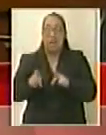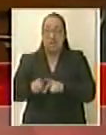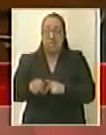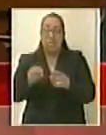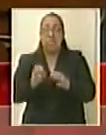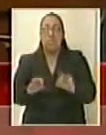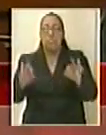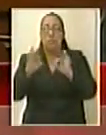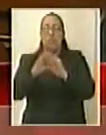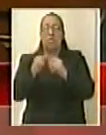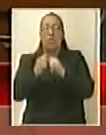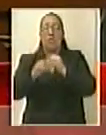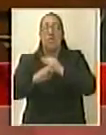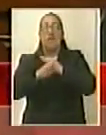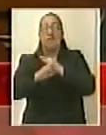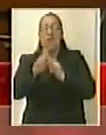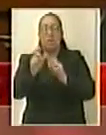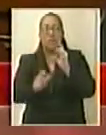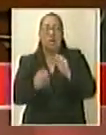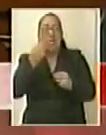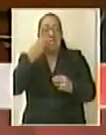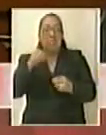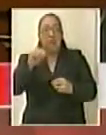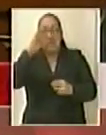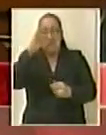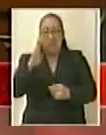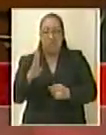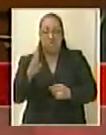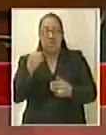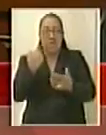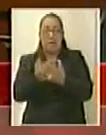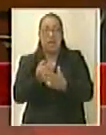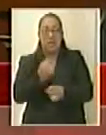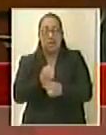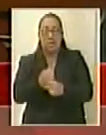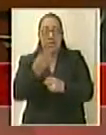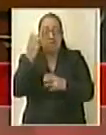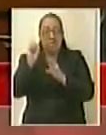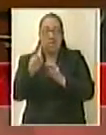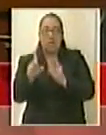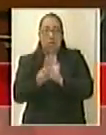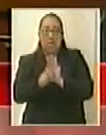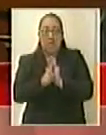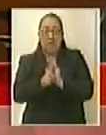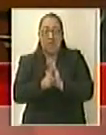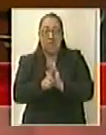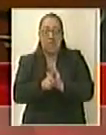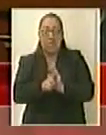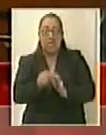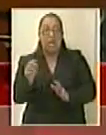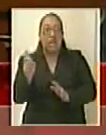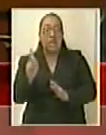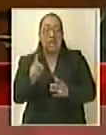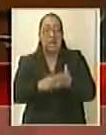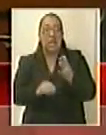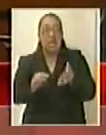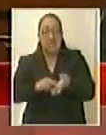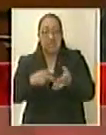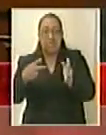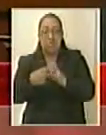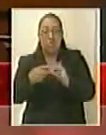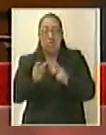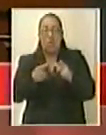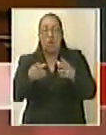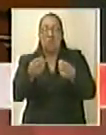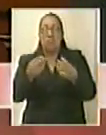prioritaria defensa a la población de madre de Dios ante la acción de la minería ilegal que ha significado el establecimiento de